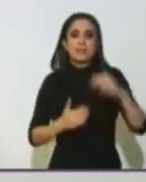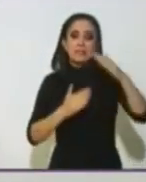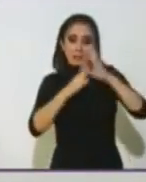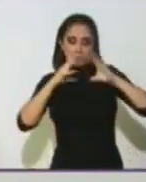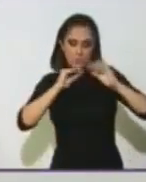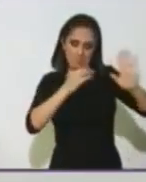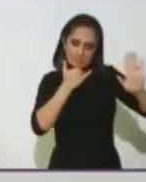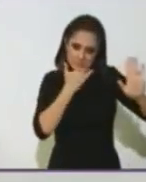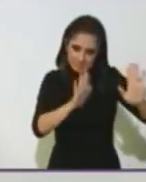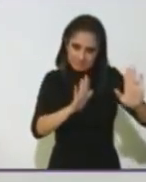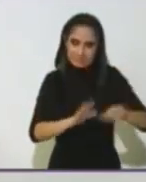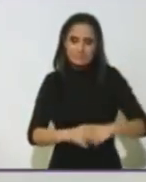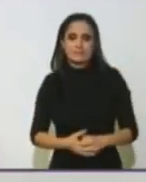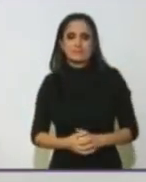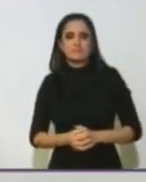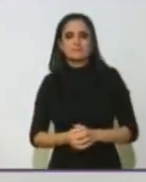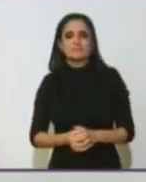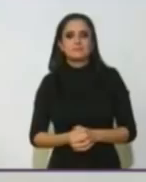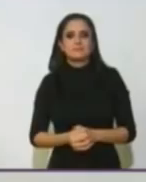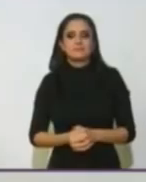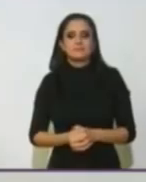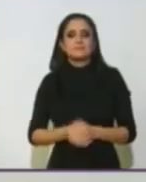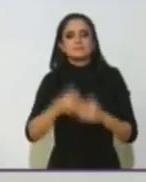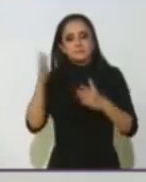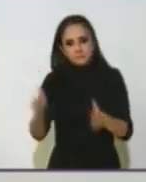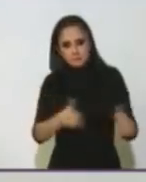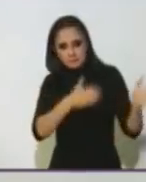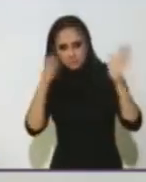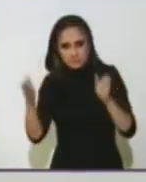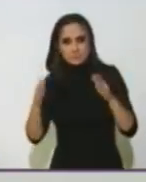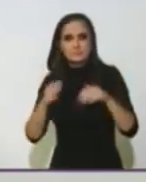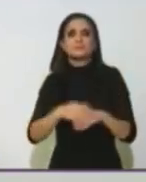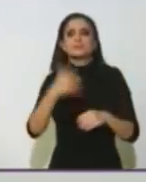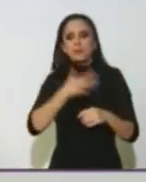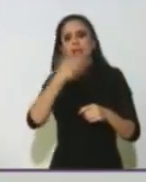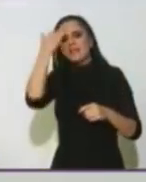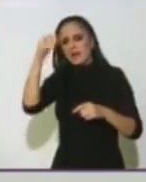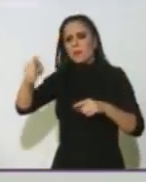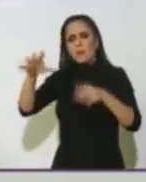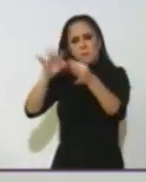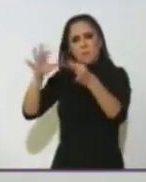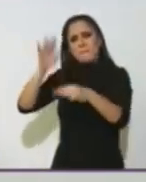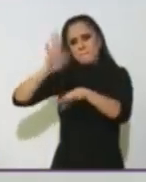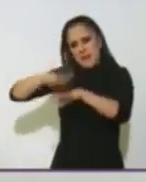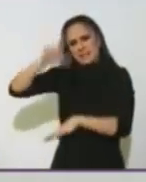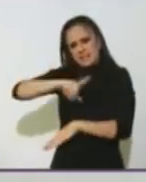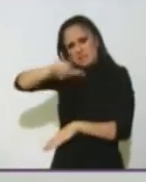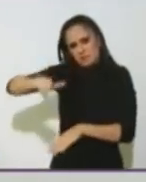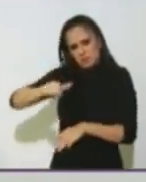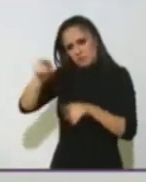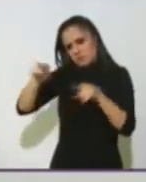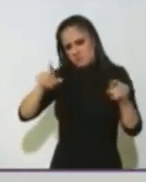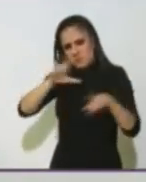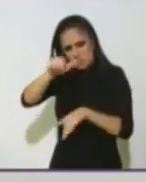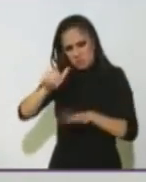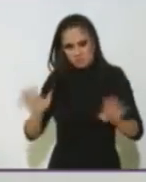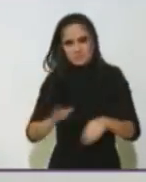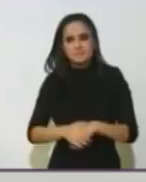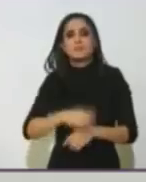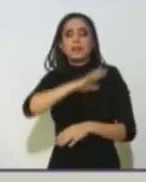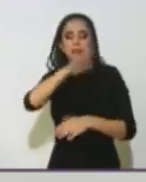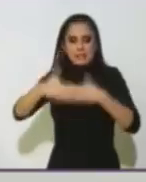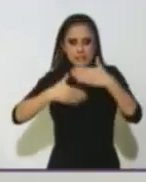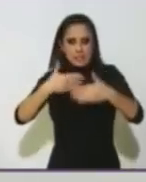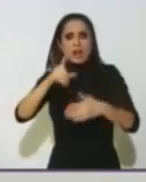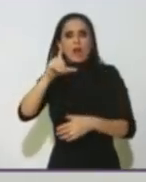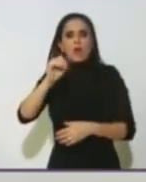pero este pasamos van a tener abono de tiempo el rato se puede diluir el asunto vamos a continuación con